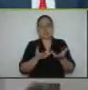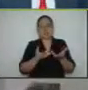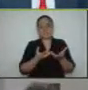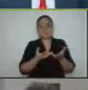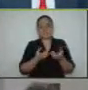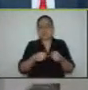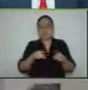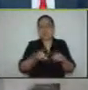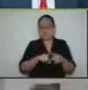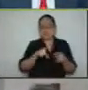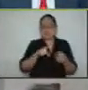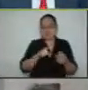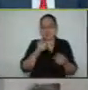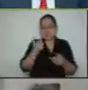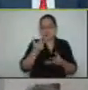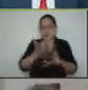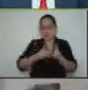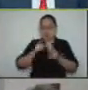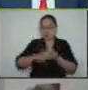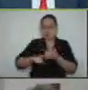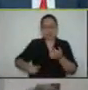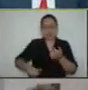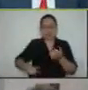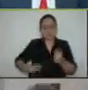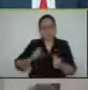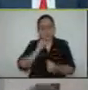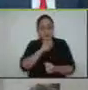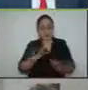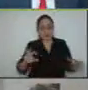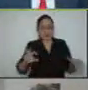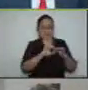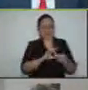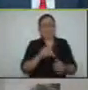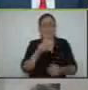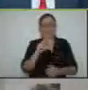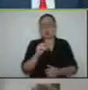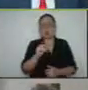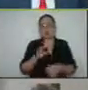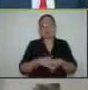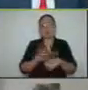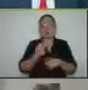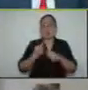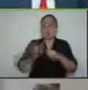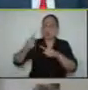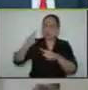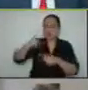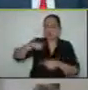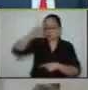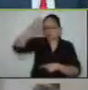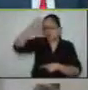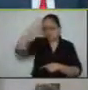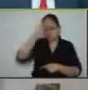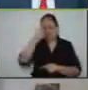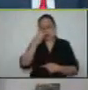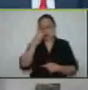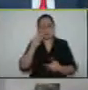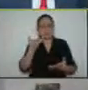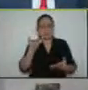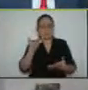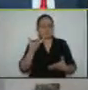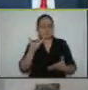un recurso público. Entonces, en congruencia con ese posicionamiento, yo me